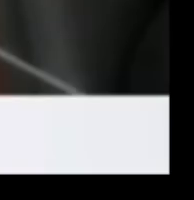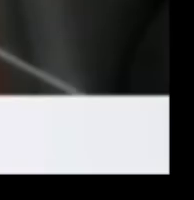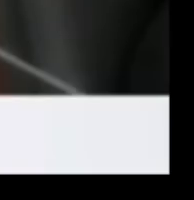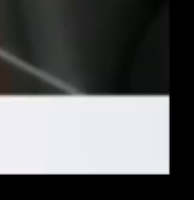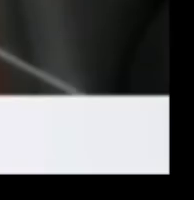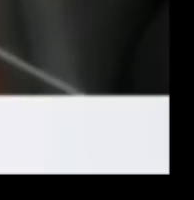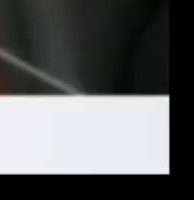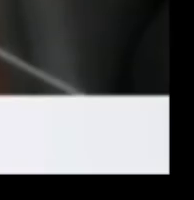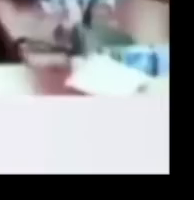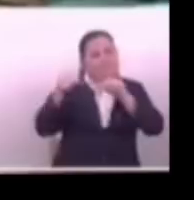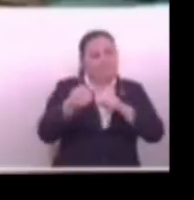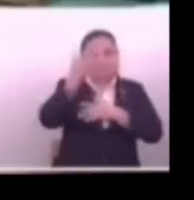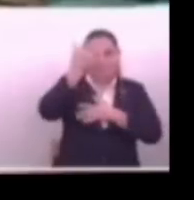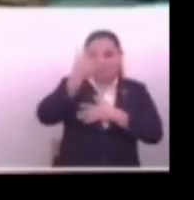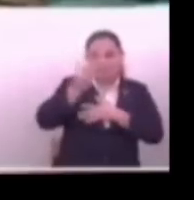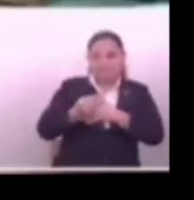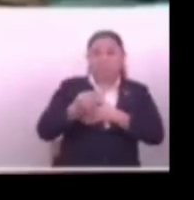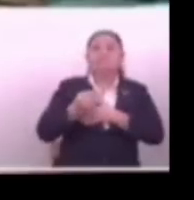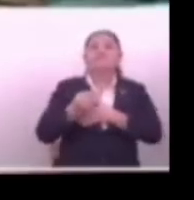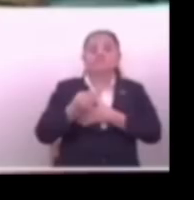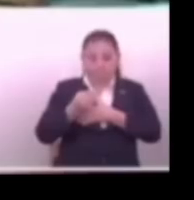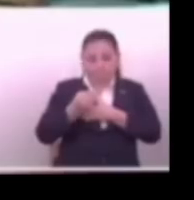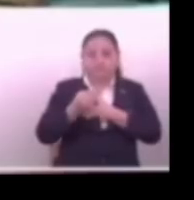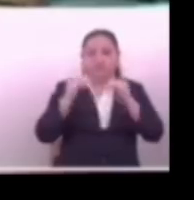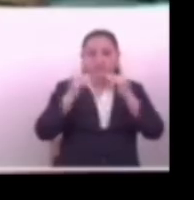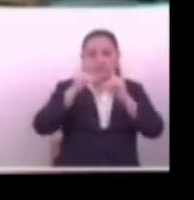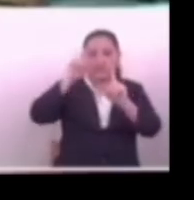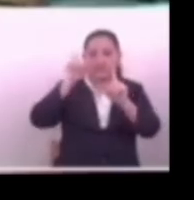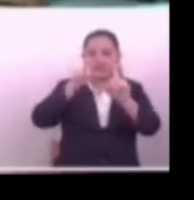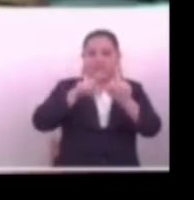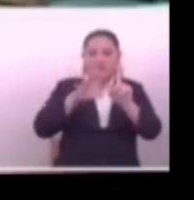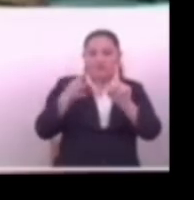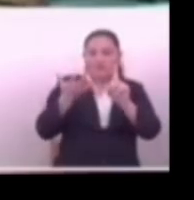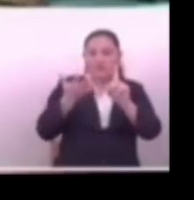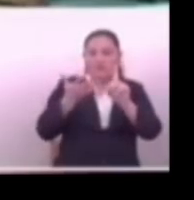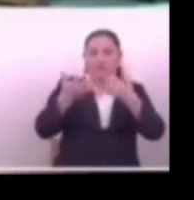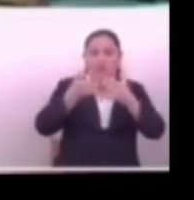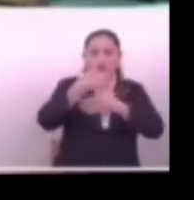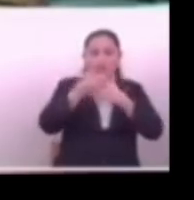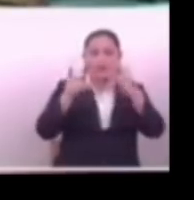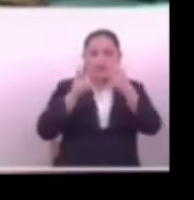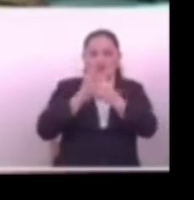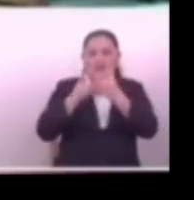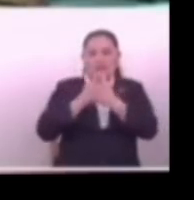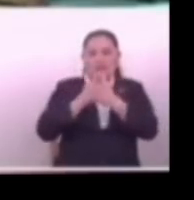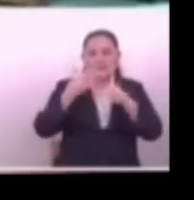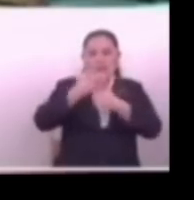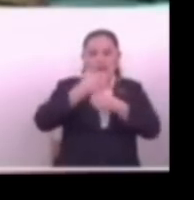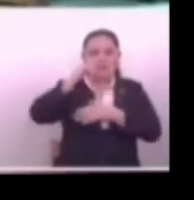acompañar ese día, porque de hecho hasta fue una consulta que hicieron los colegas del grupo parlamentario